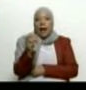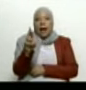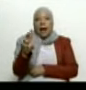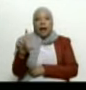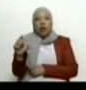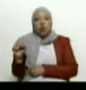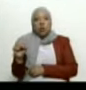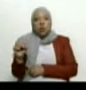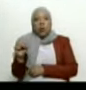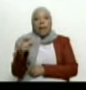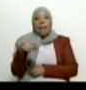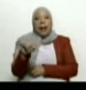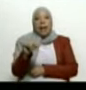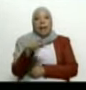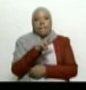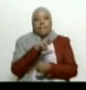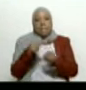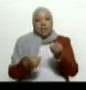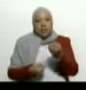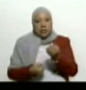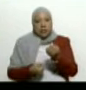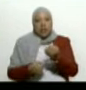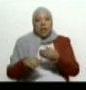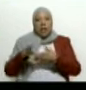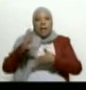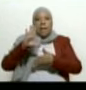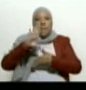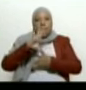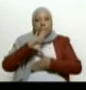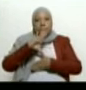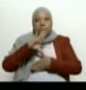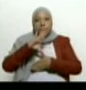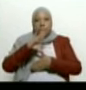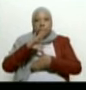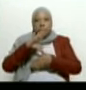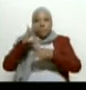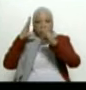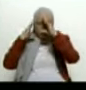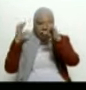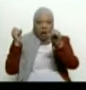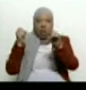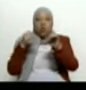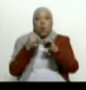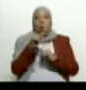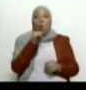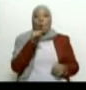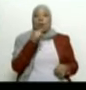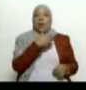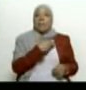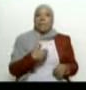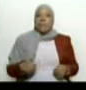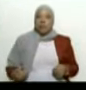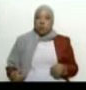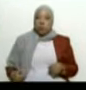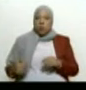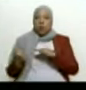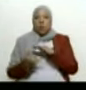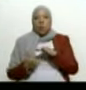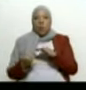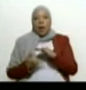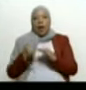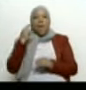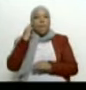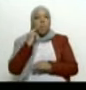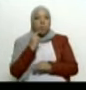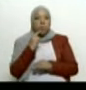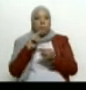para América del Norte de nuestra Cancillería de la República Bolivariana de Venezuela y además es el presidente del Instituto Simón Bolívar